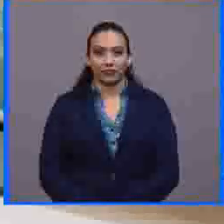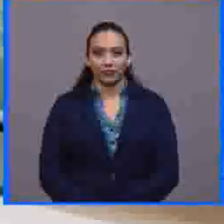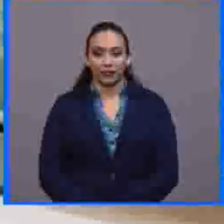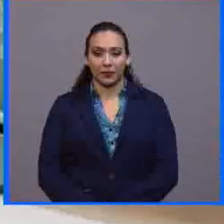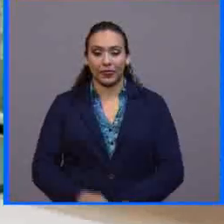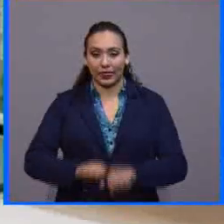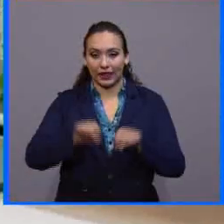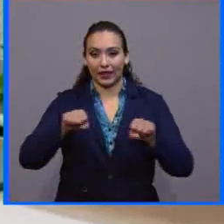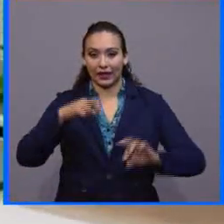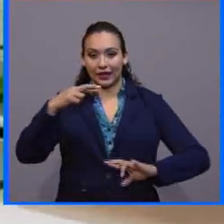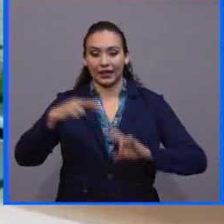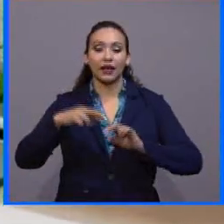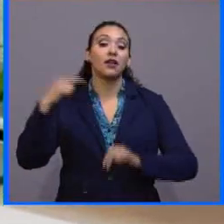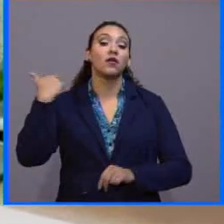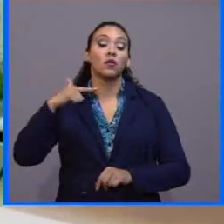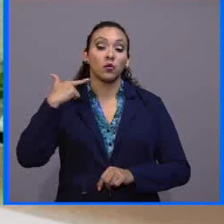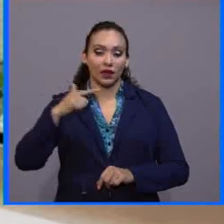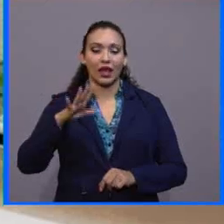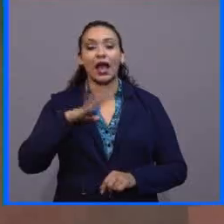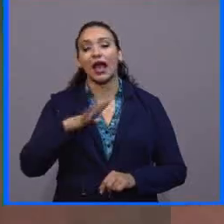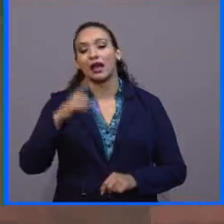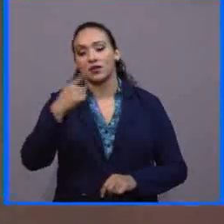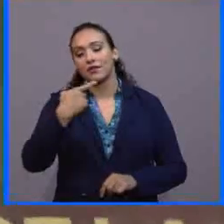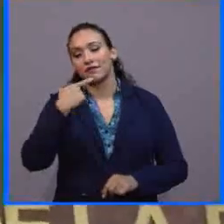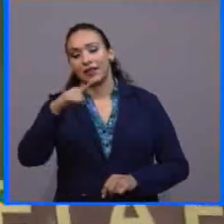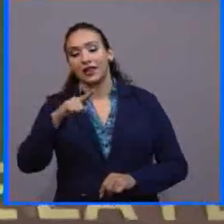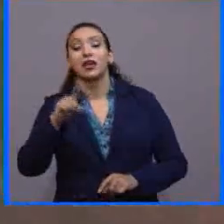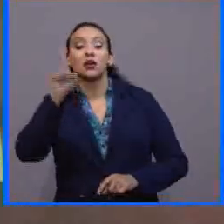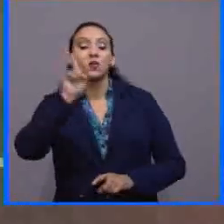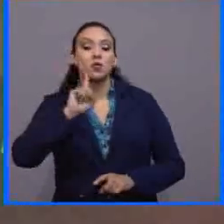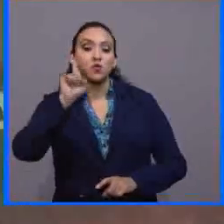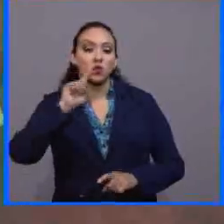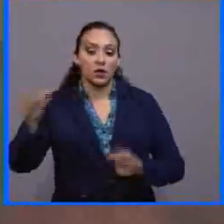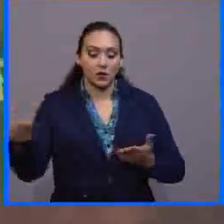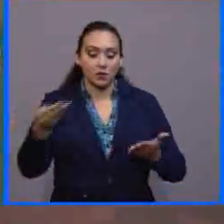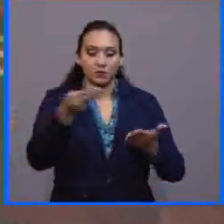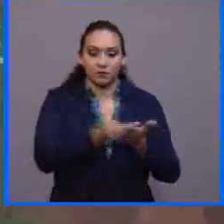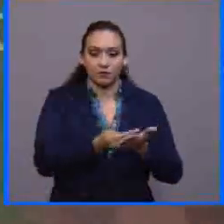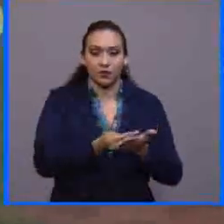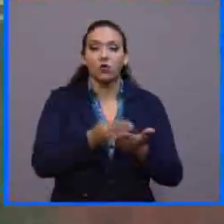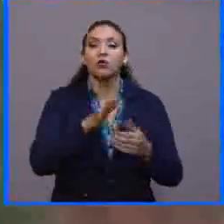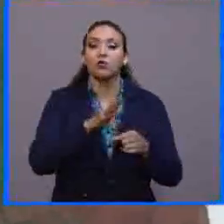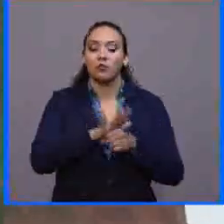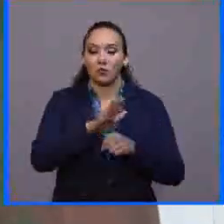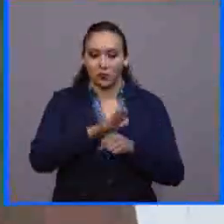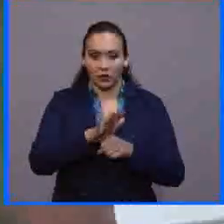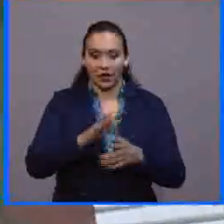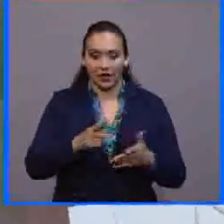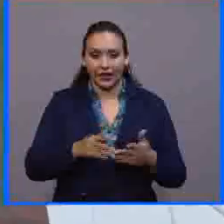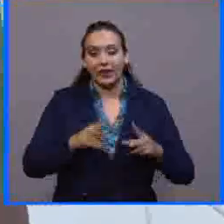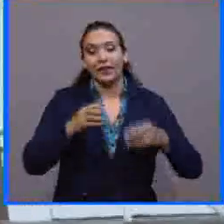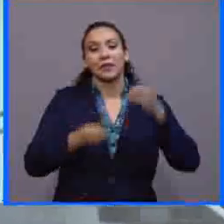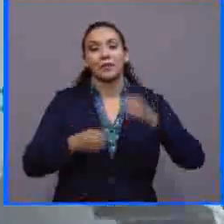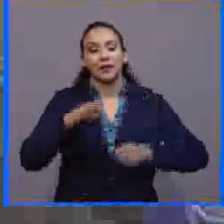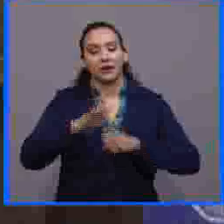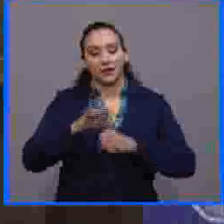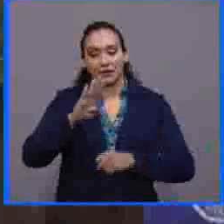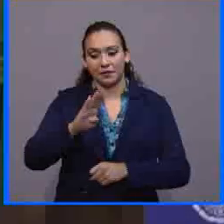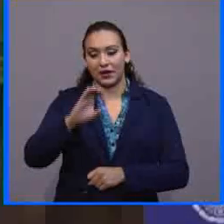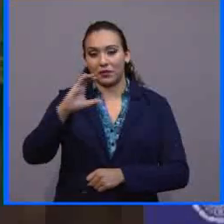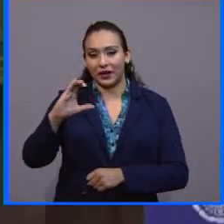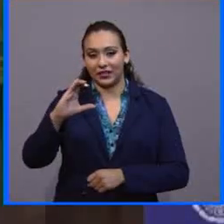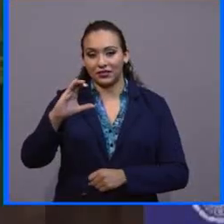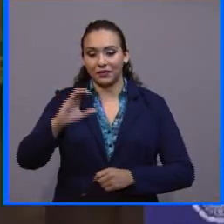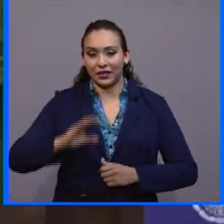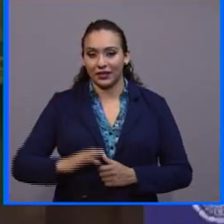La Sala Regional de Guadalajara desechó la demanda promovida por una ciudadana que impugnó la resolución del Tribunal Electoral de Baja California